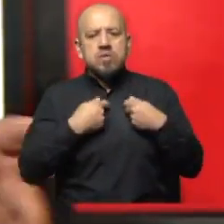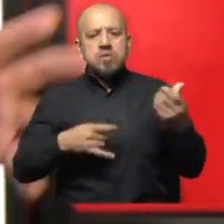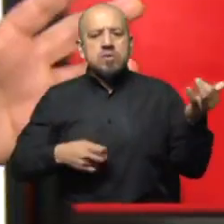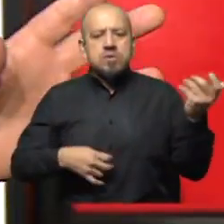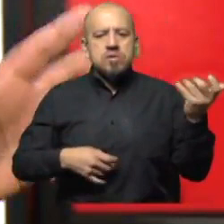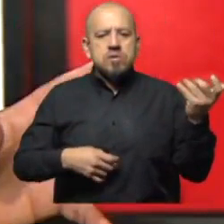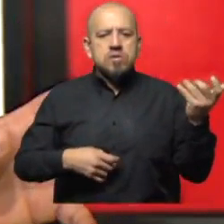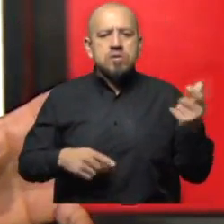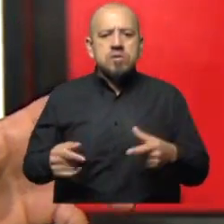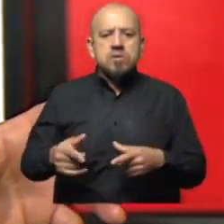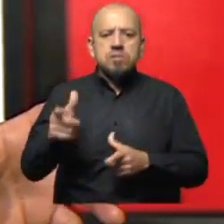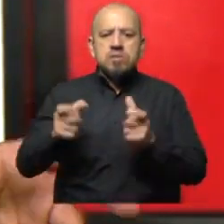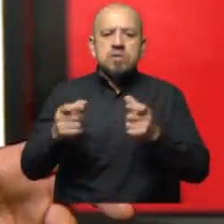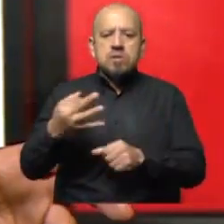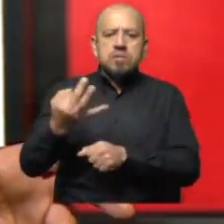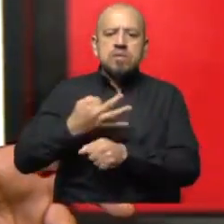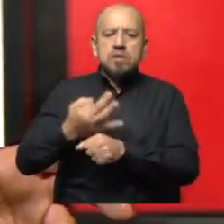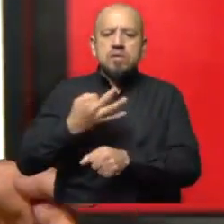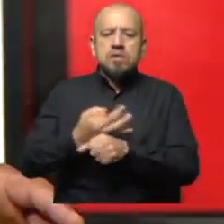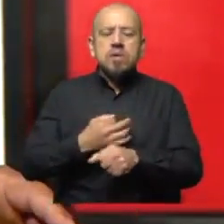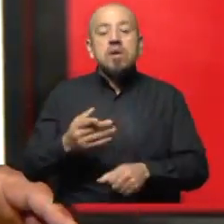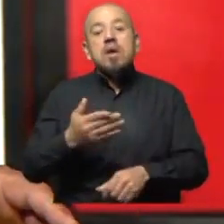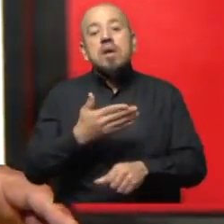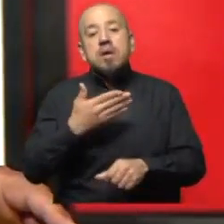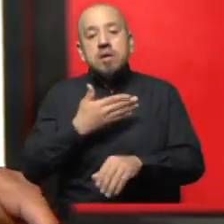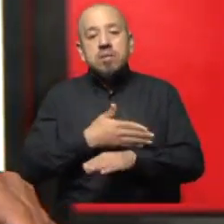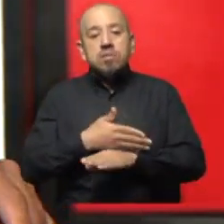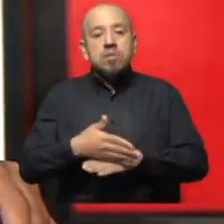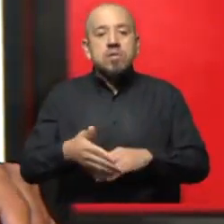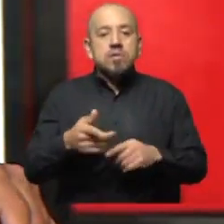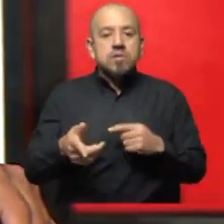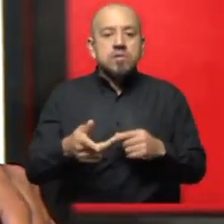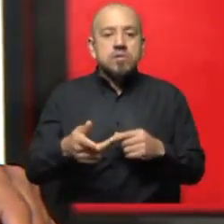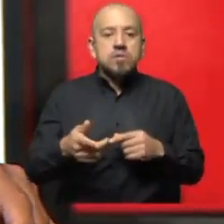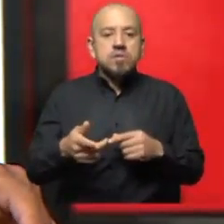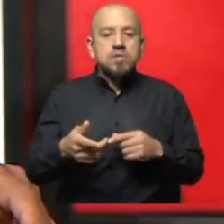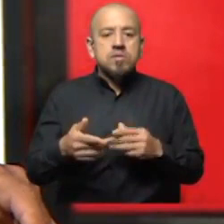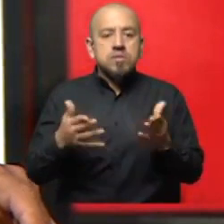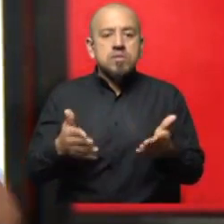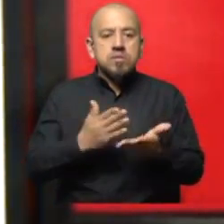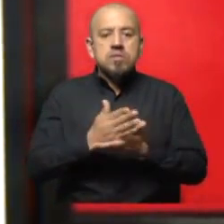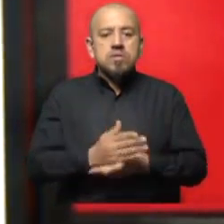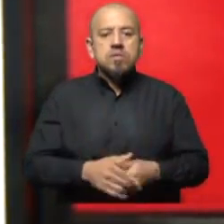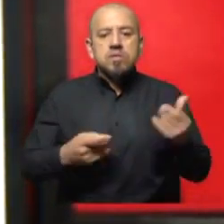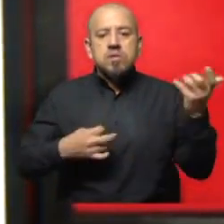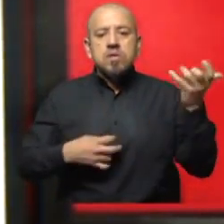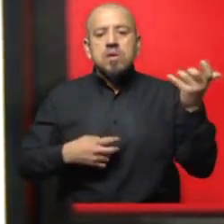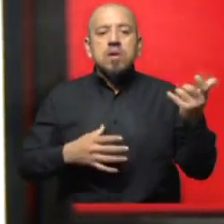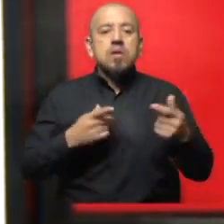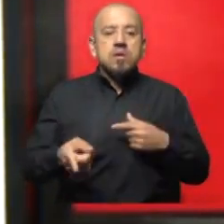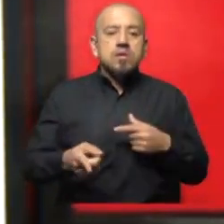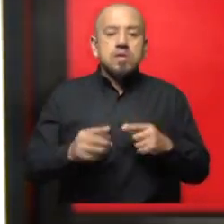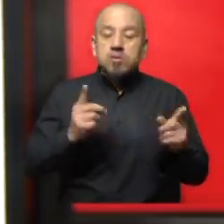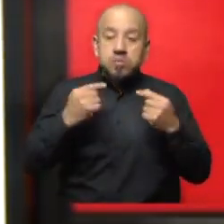encontrar gente que te enseñe a leer y después además empezó a ver como una cosa de siempre sale con la guitarra y me cruzaba con alguien que no